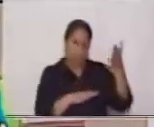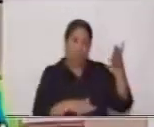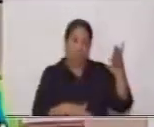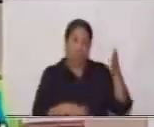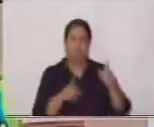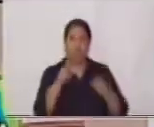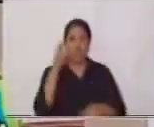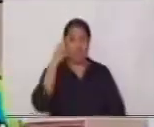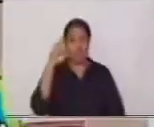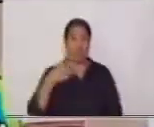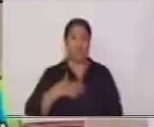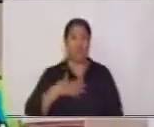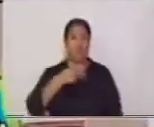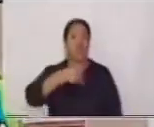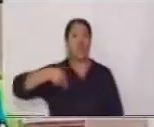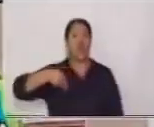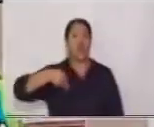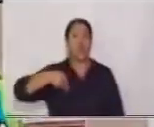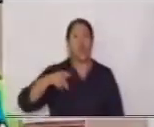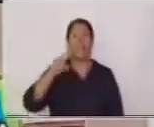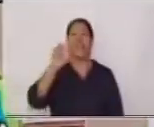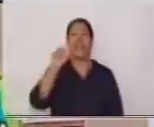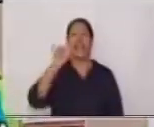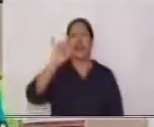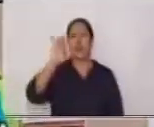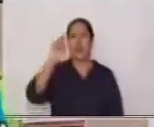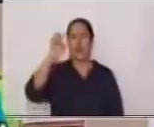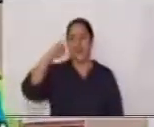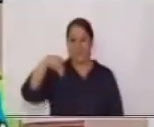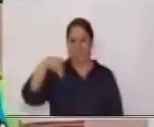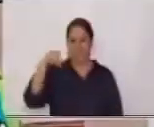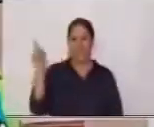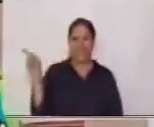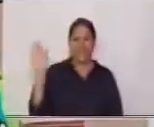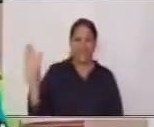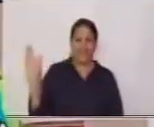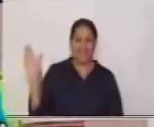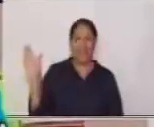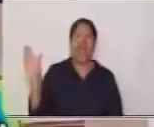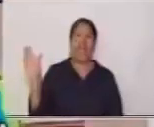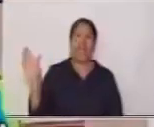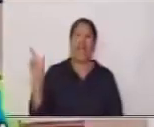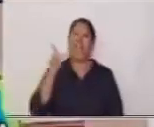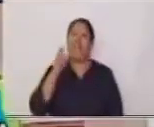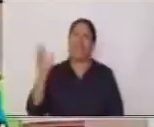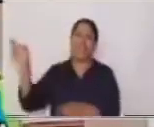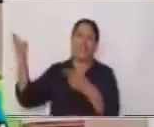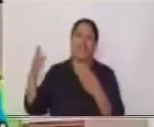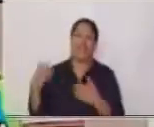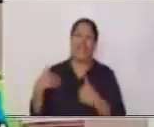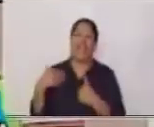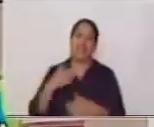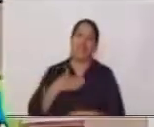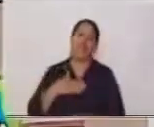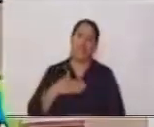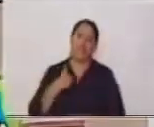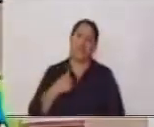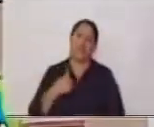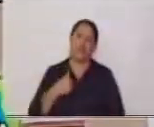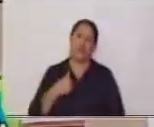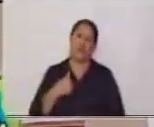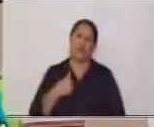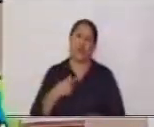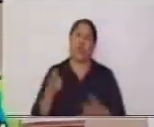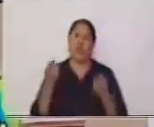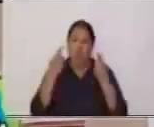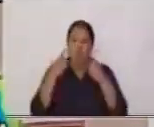me llamo? Yo me llamo Lauren, entonces ¿quién fue la afortunada con el regalo? Yo. ¿Cómo fue? En